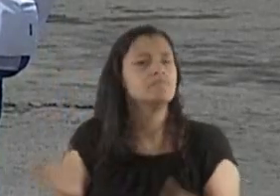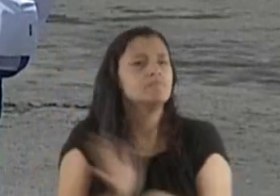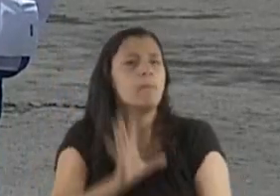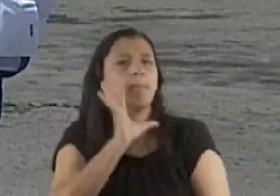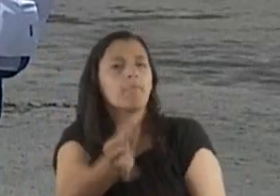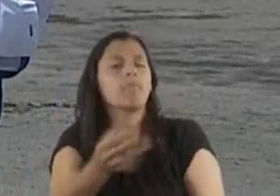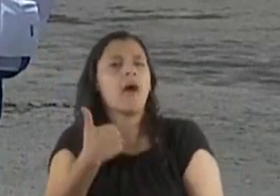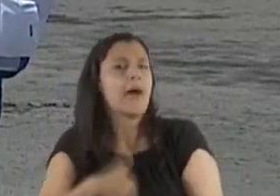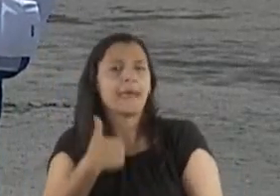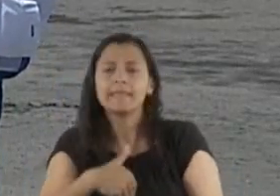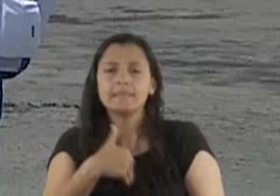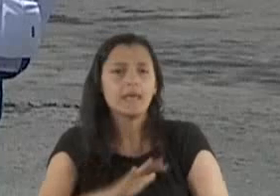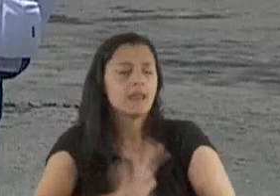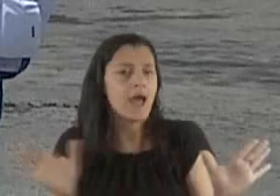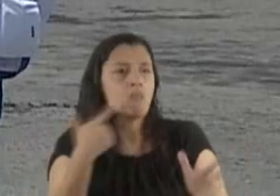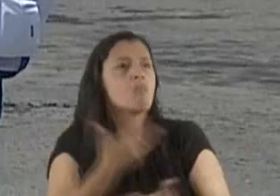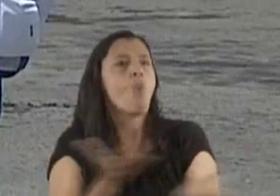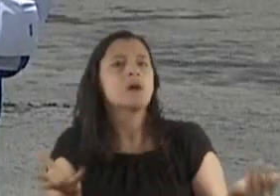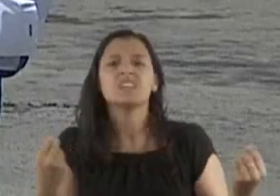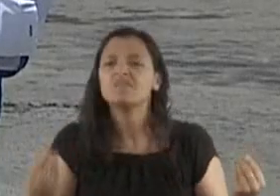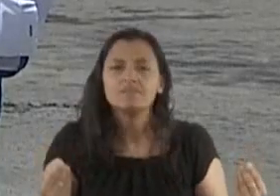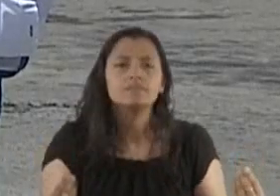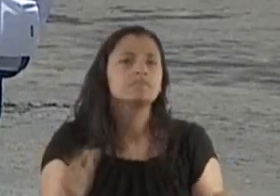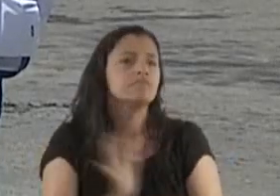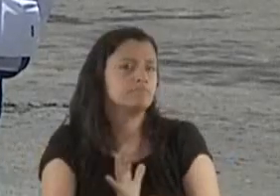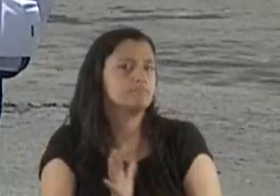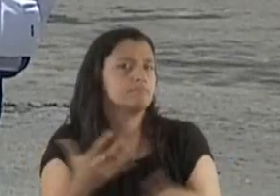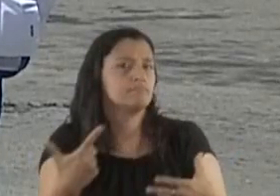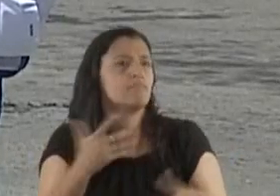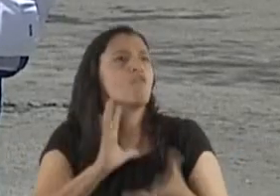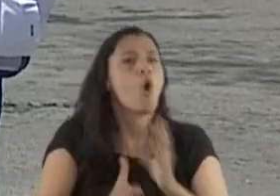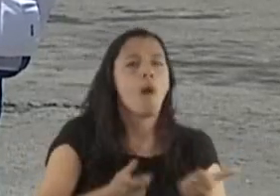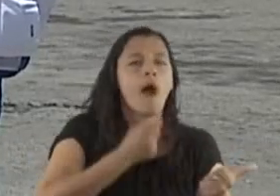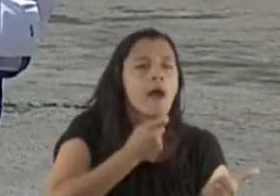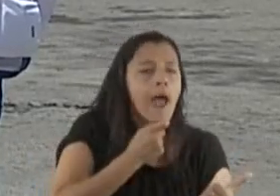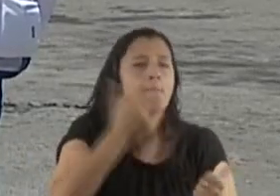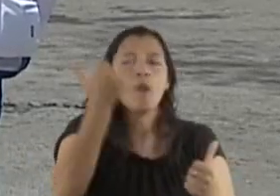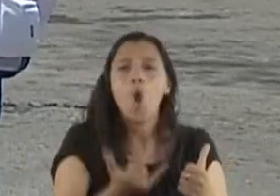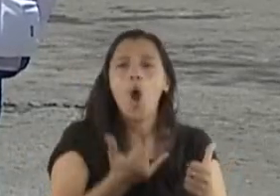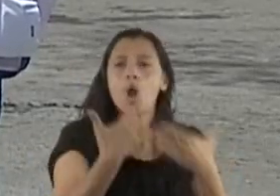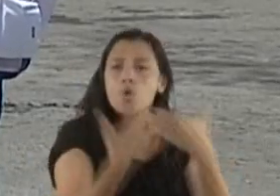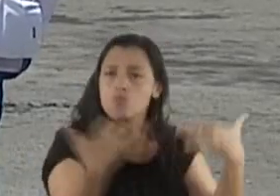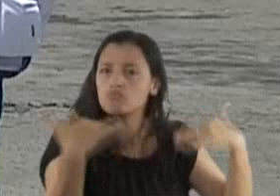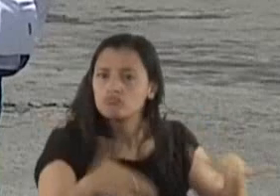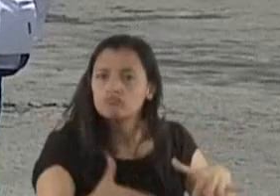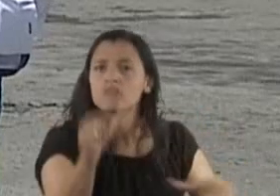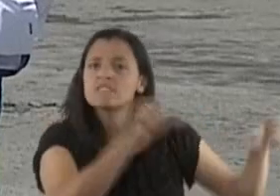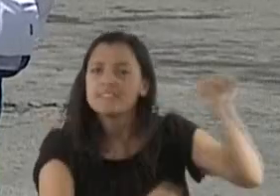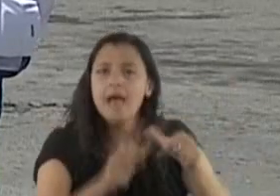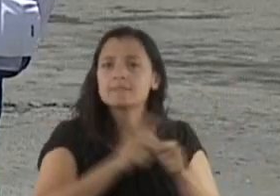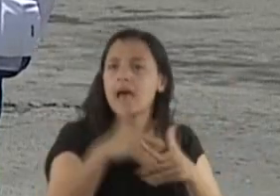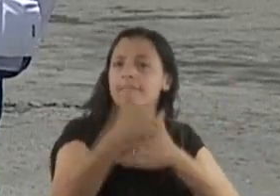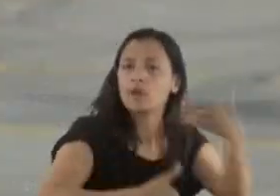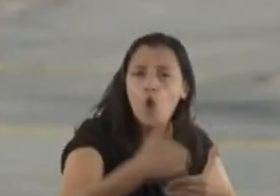sigue marcando una pauta una pauta de conducta con su ciencia su tecnología apostando al